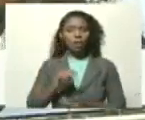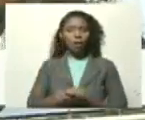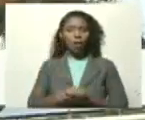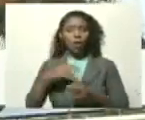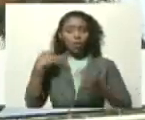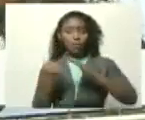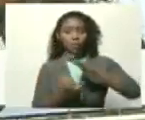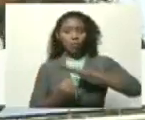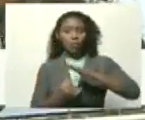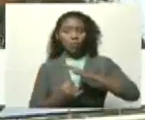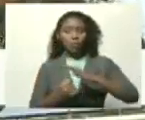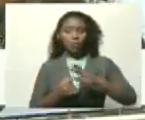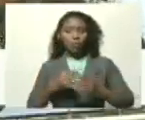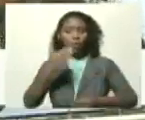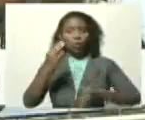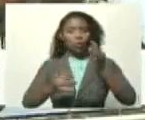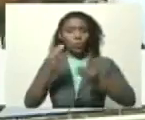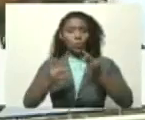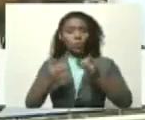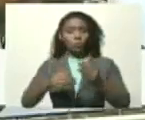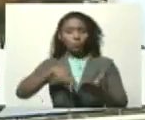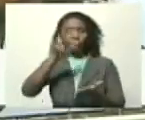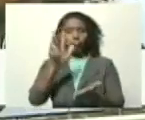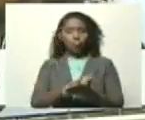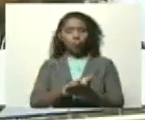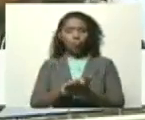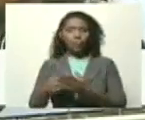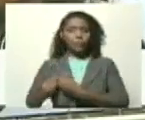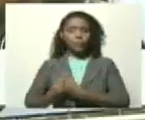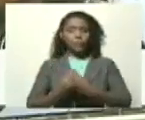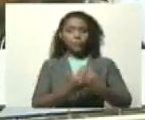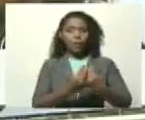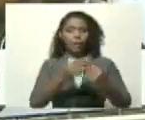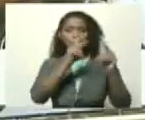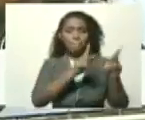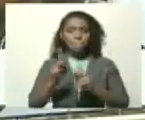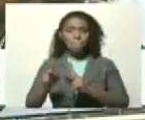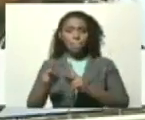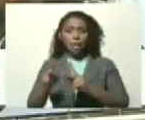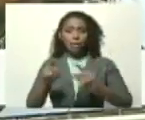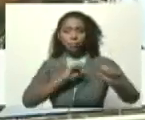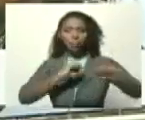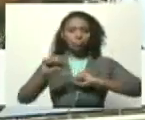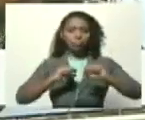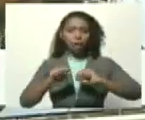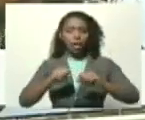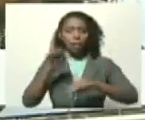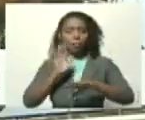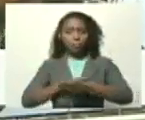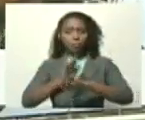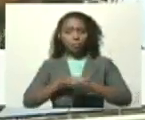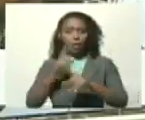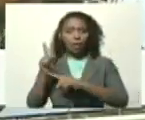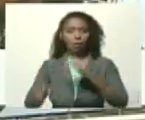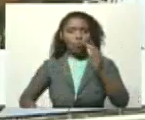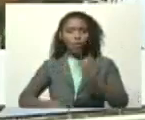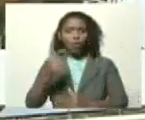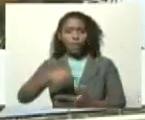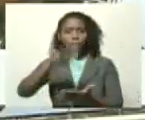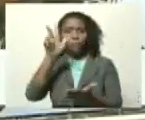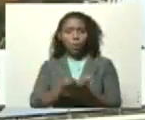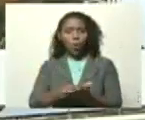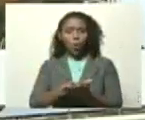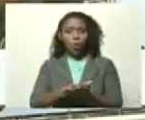jurídicos que trabajara, que aprobara, estuvieran acompañados de un plan de acción, precisamente para que una vez aprobados